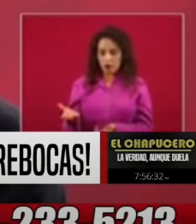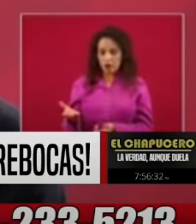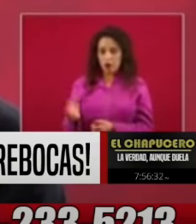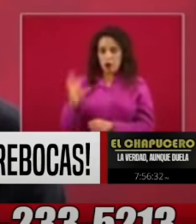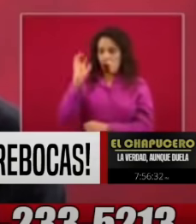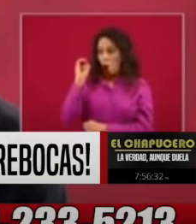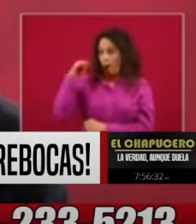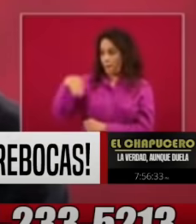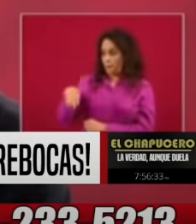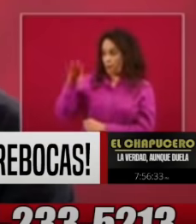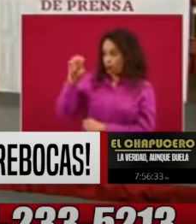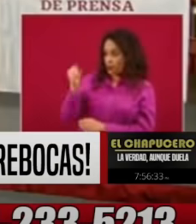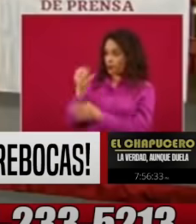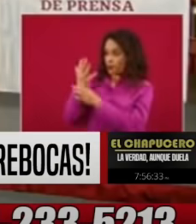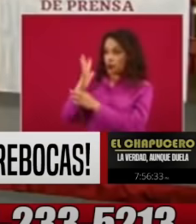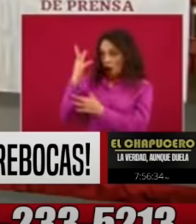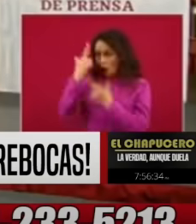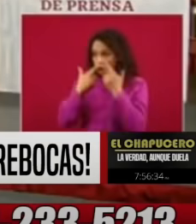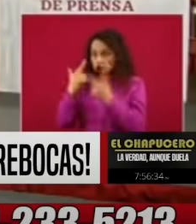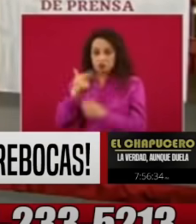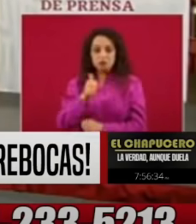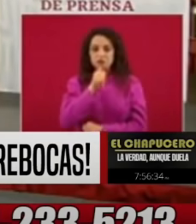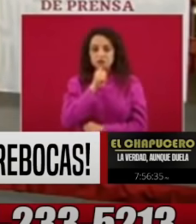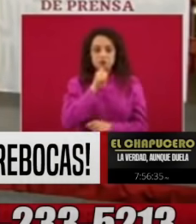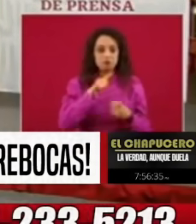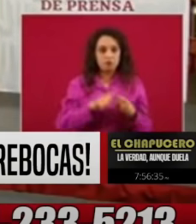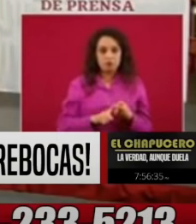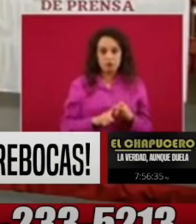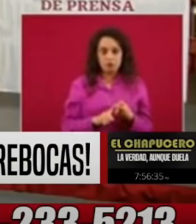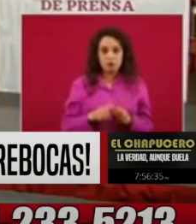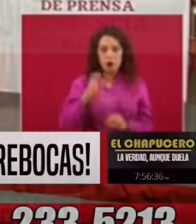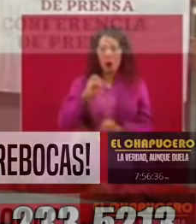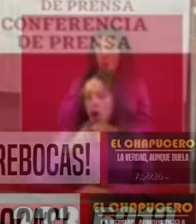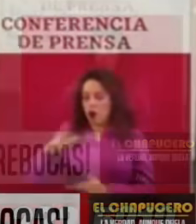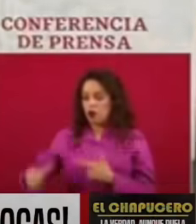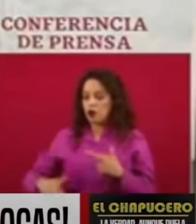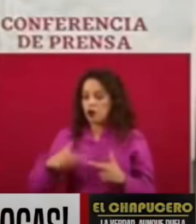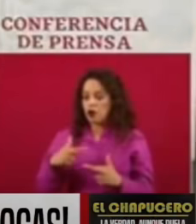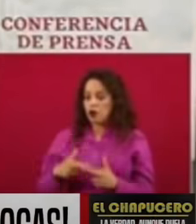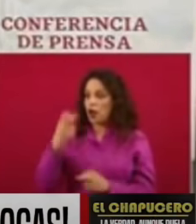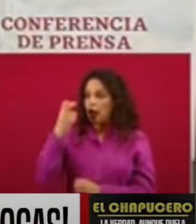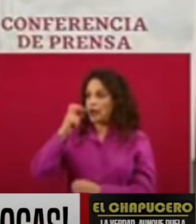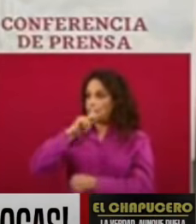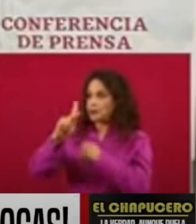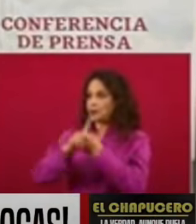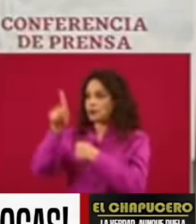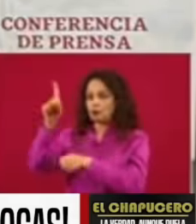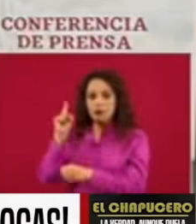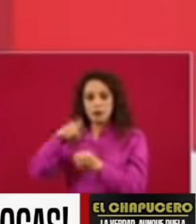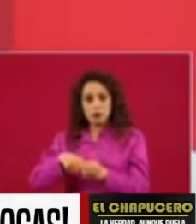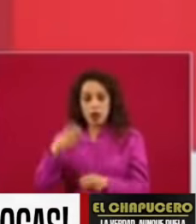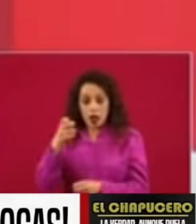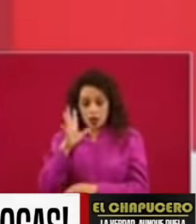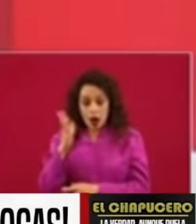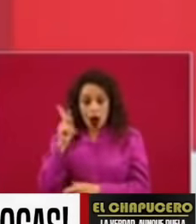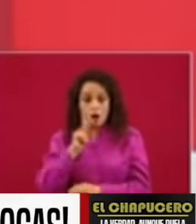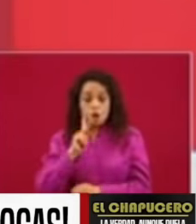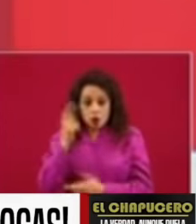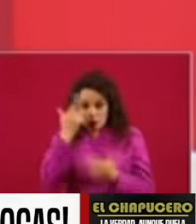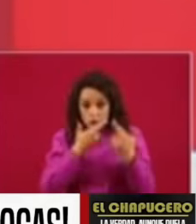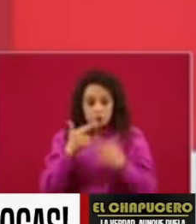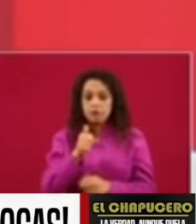es la OMS, o el organismo regional al cual pertenece este país. En su momento ellos también